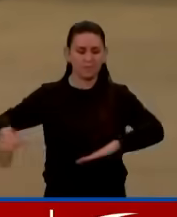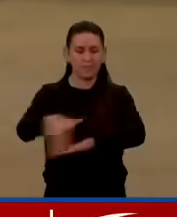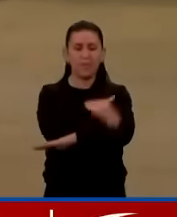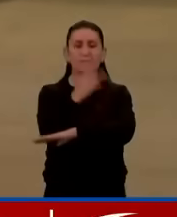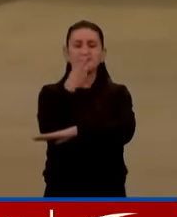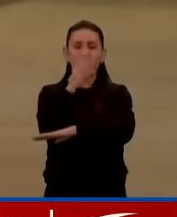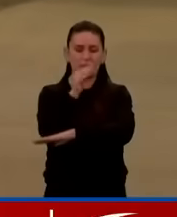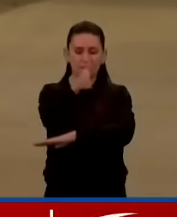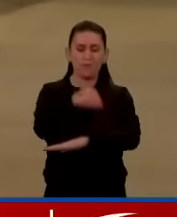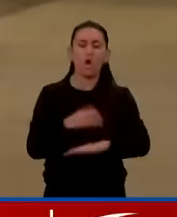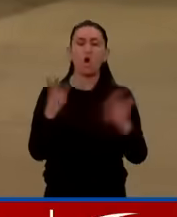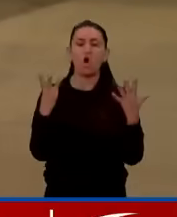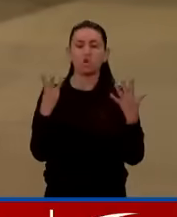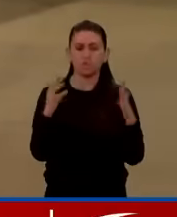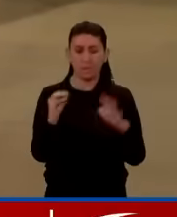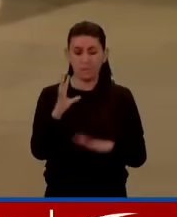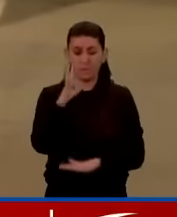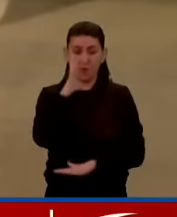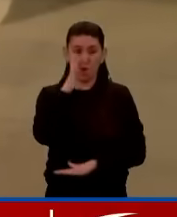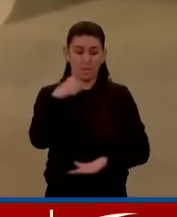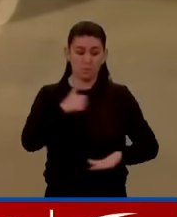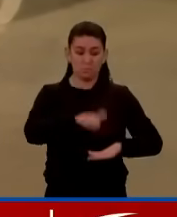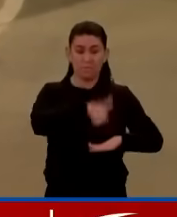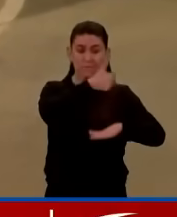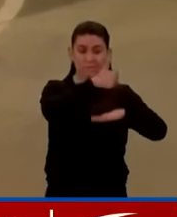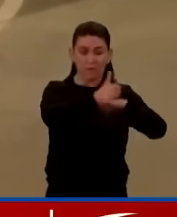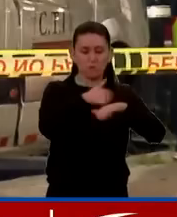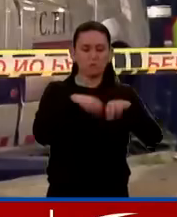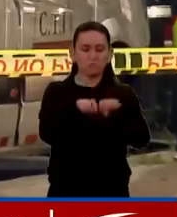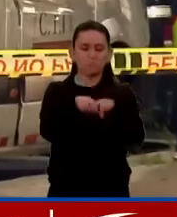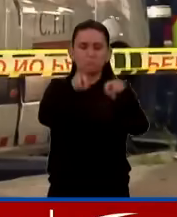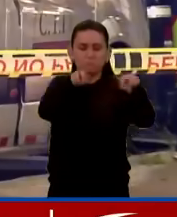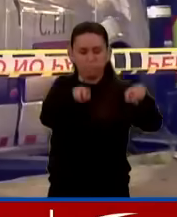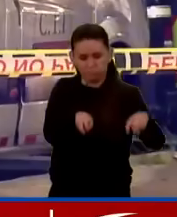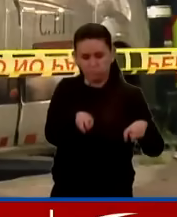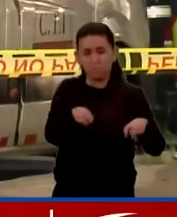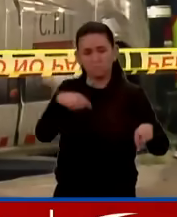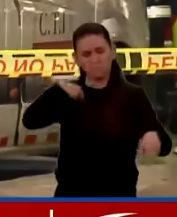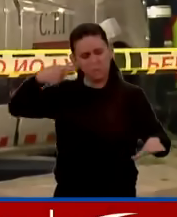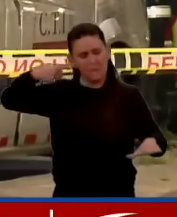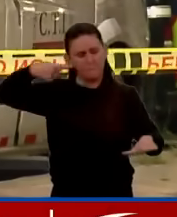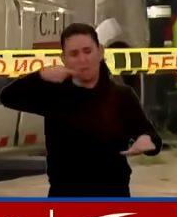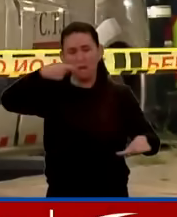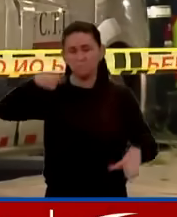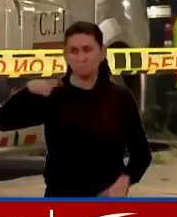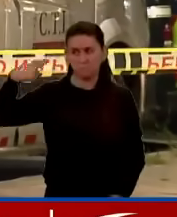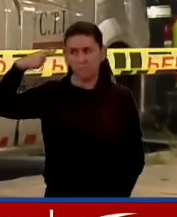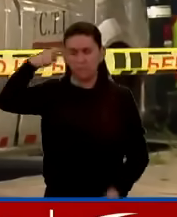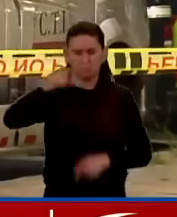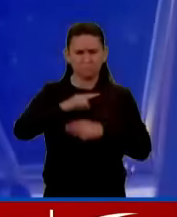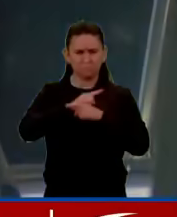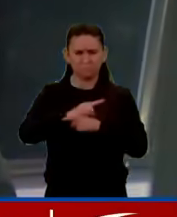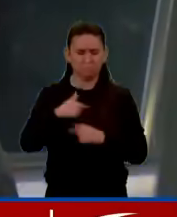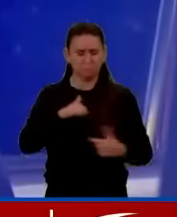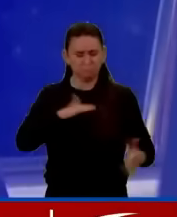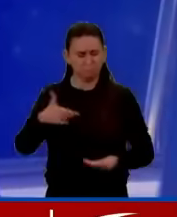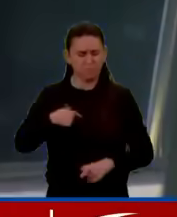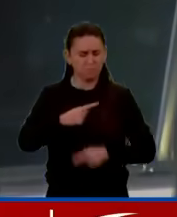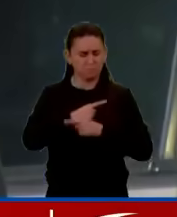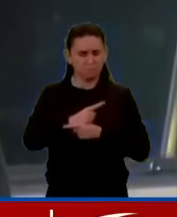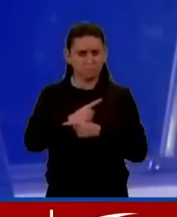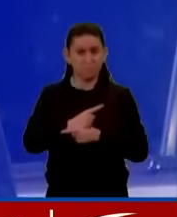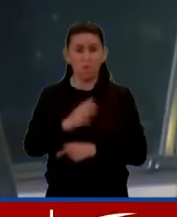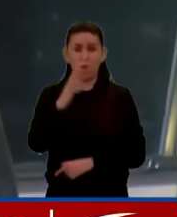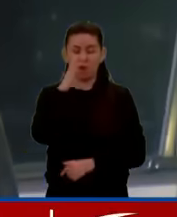80. El coronel en retiro viajaba como copiloto y recibió un solo disparo que acabó con su vida. El vehículo en el que